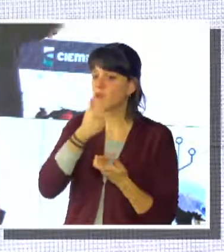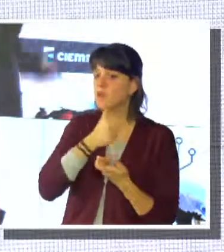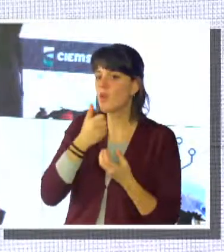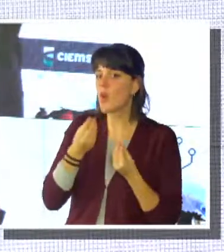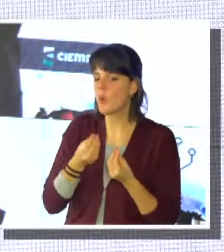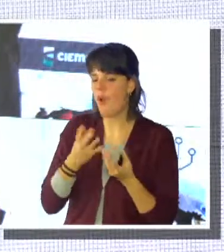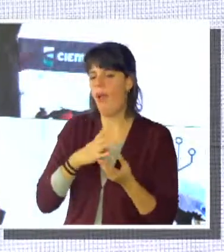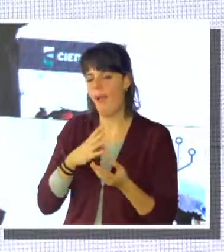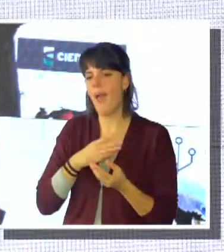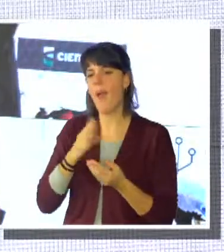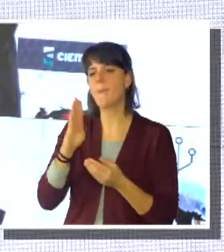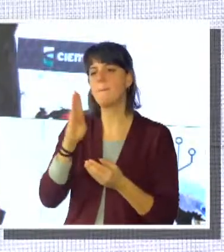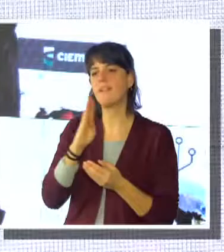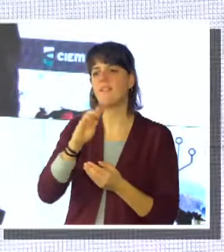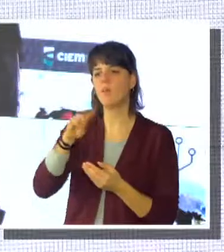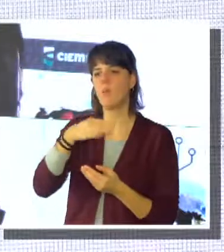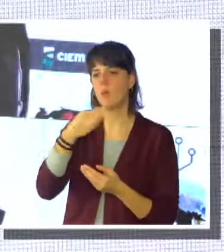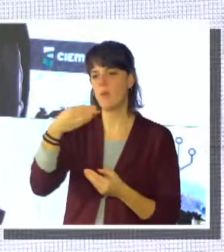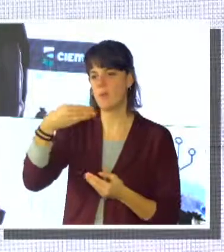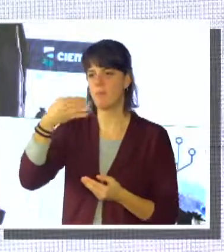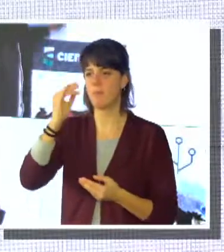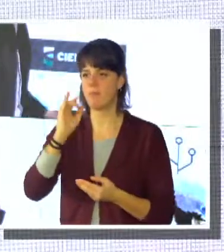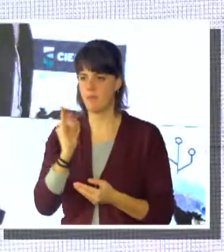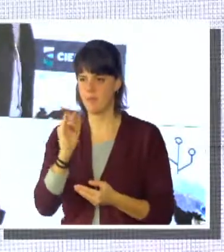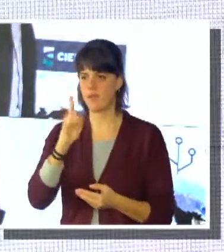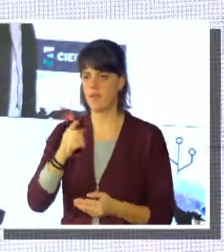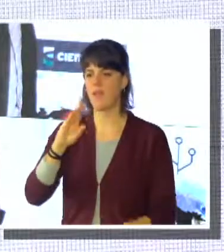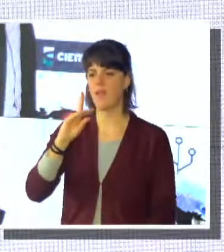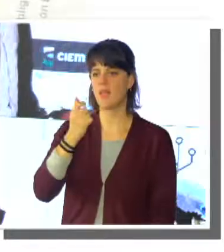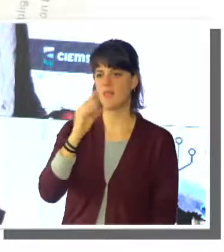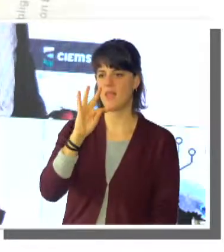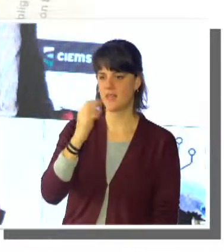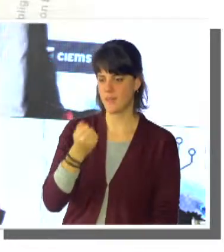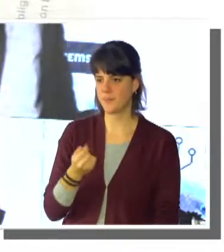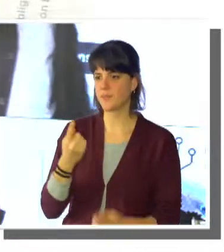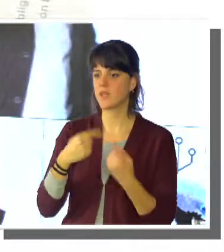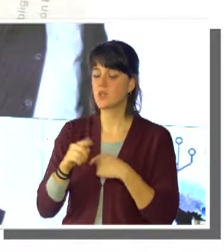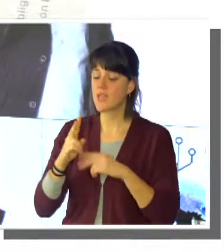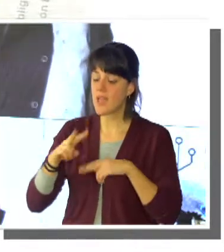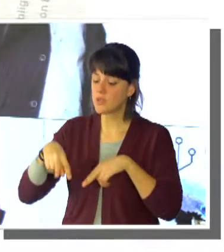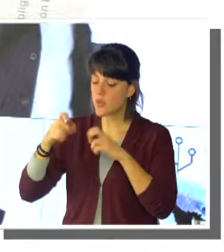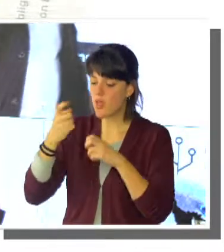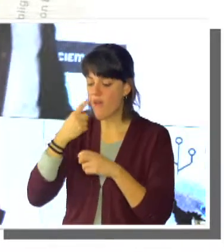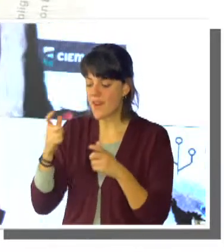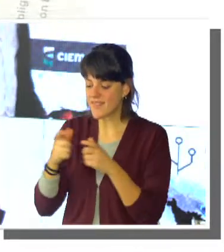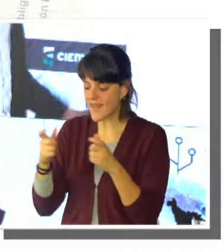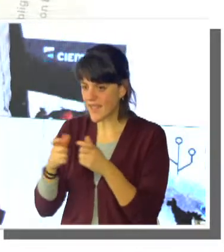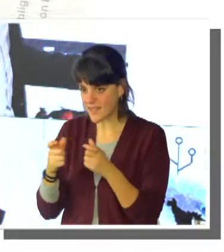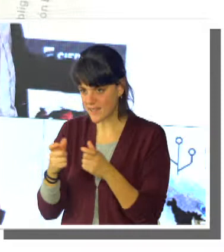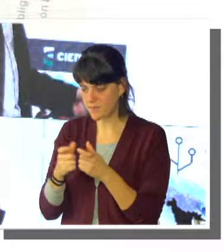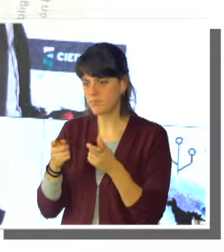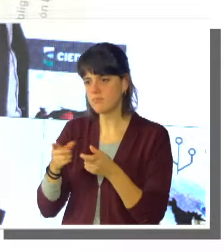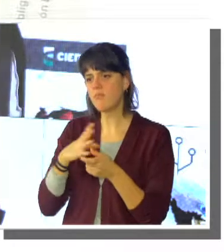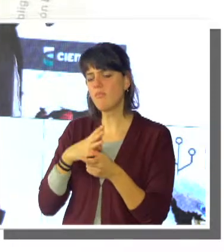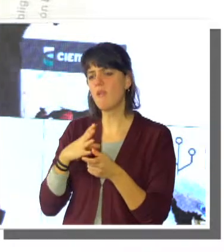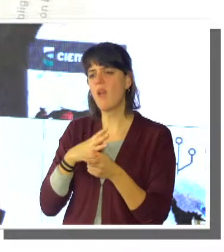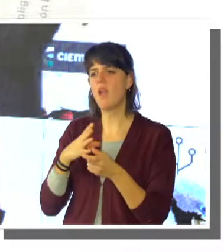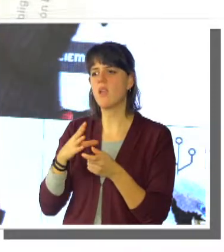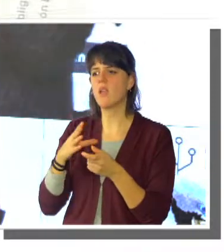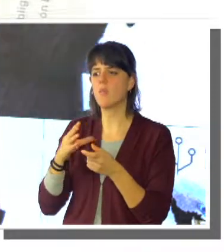un incumplimiento. Como fuentes de datos tenemos los horarios teóricos, que es la previsión de los recorridos que van